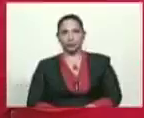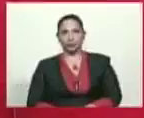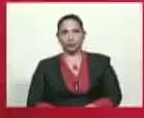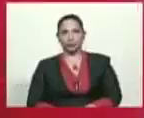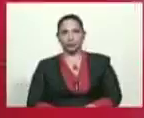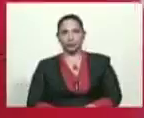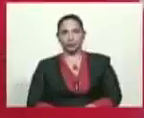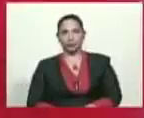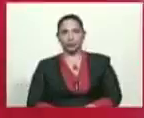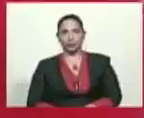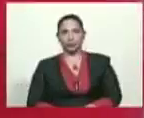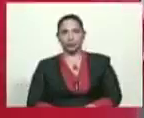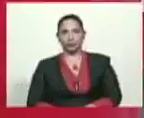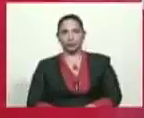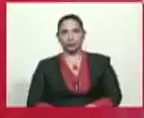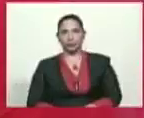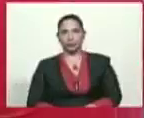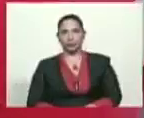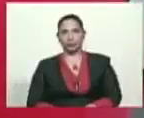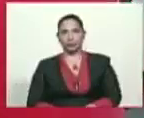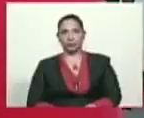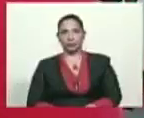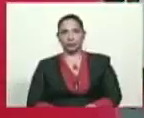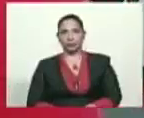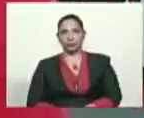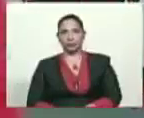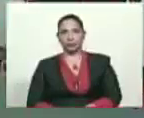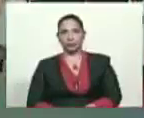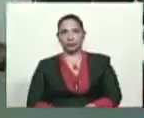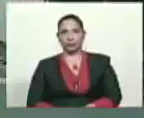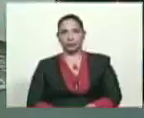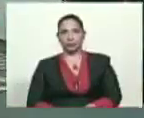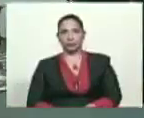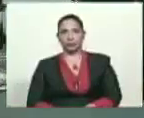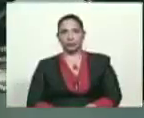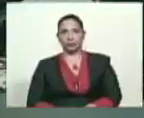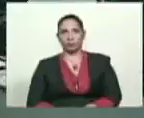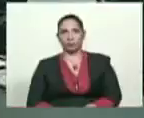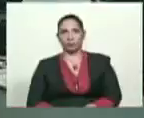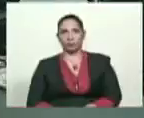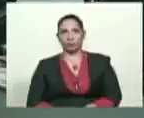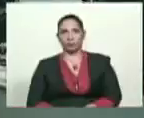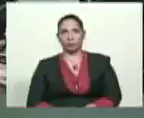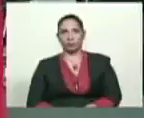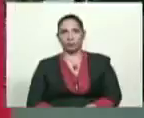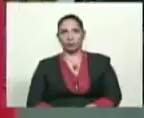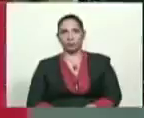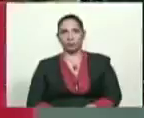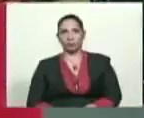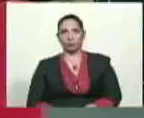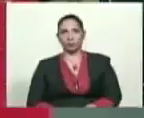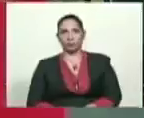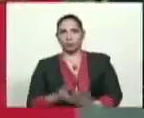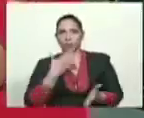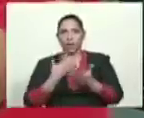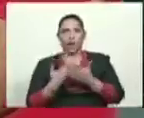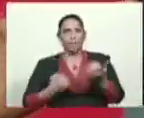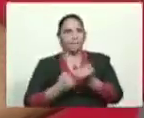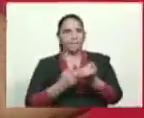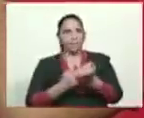residente corazón urbano procesar el tomate gracias por el apoyo a la cultura manuel